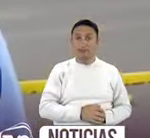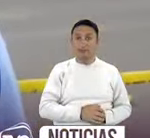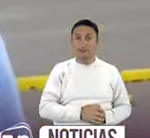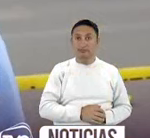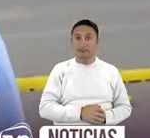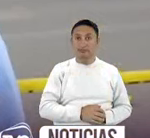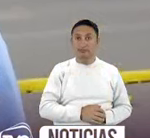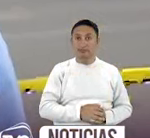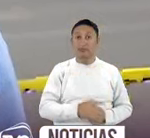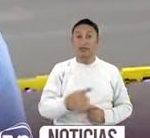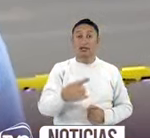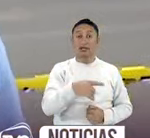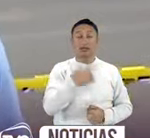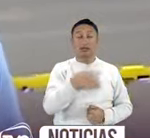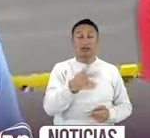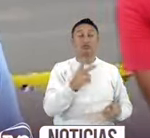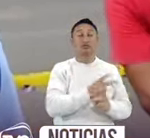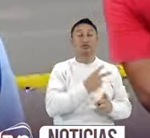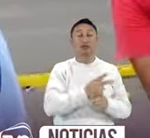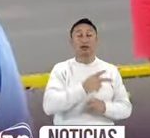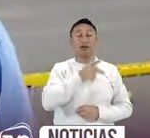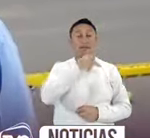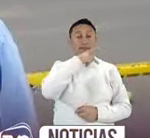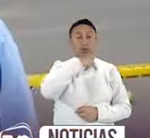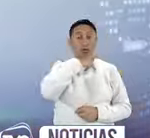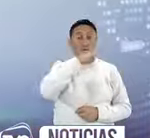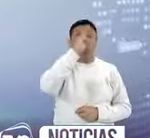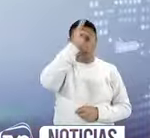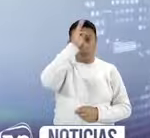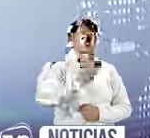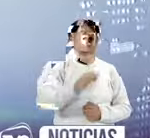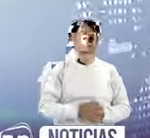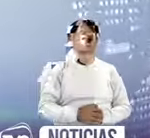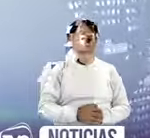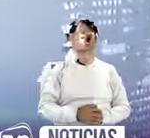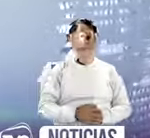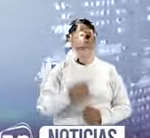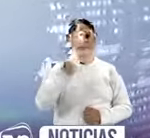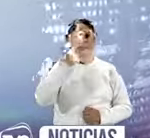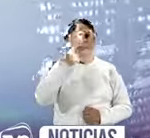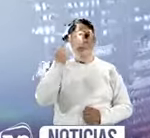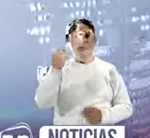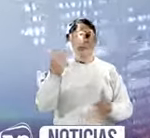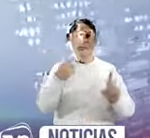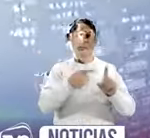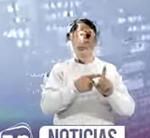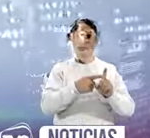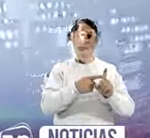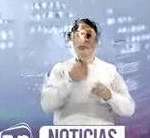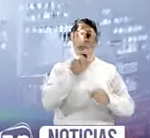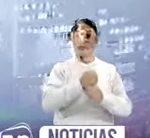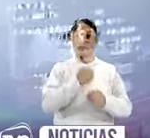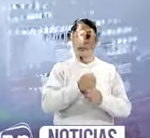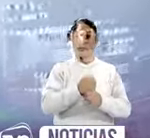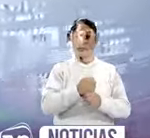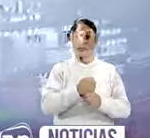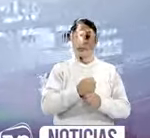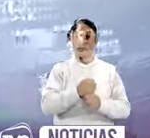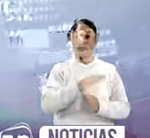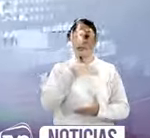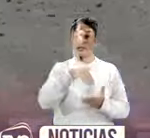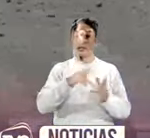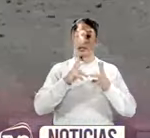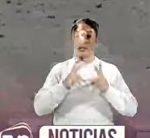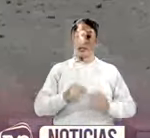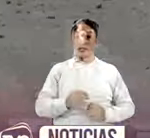casa asistencial de Puerto Viejo, todavía no se sabe su pronóstico. El ciudadano laboraba en el subcentro de salud de esta localidad. El